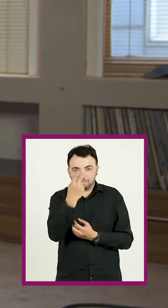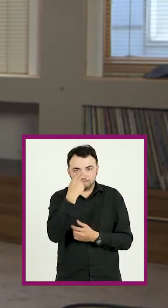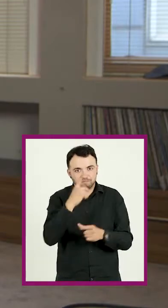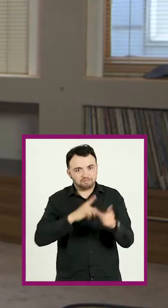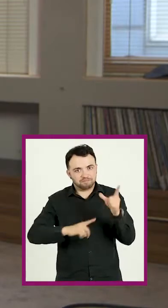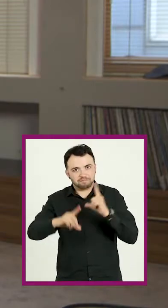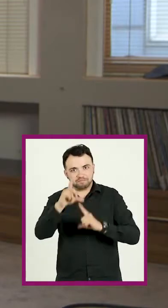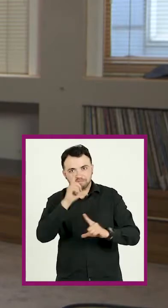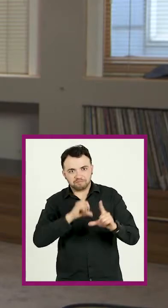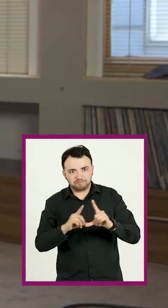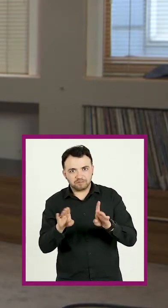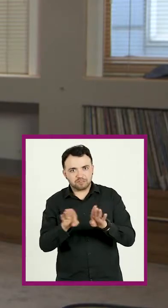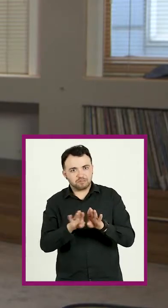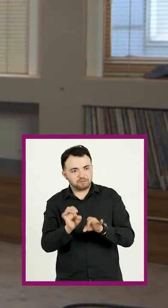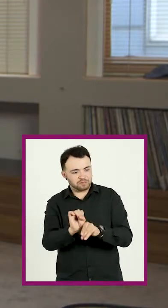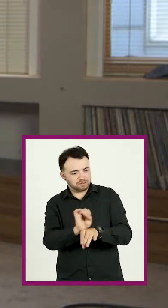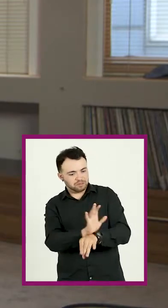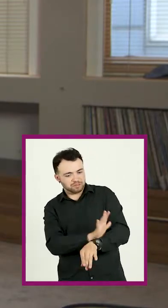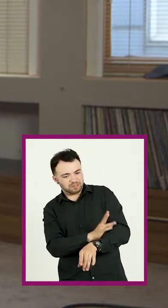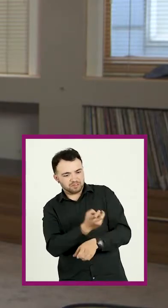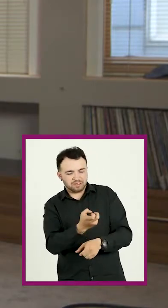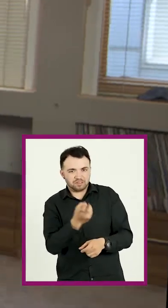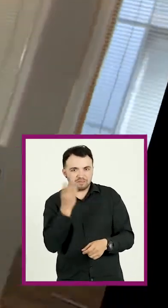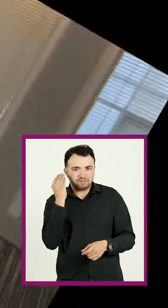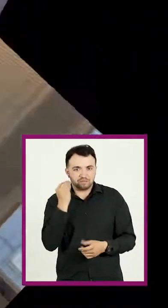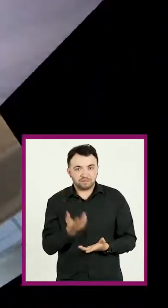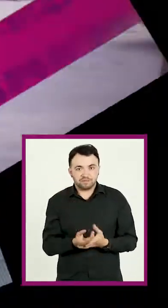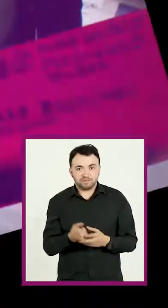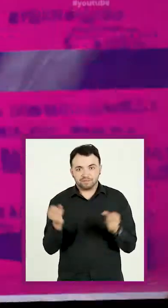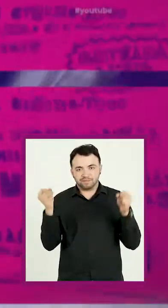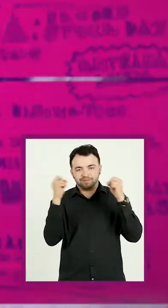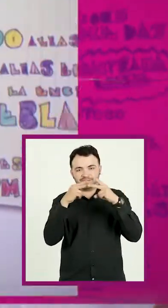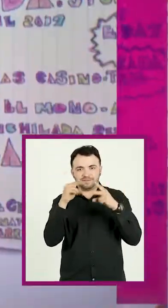escuchar, por sentir, por vernos nuevamente. Acá nos vemos.